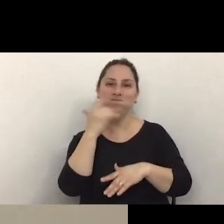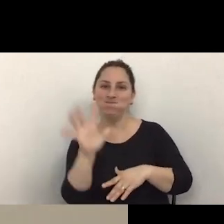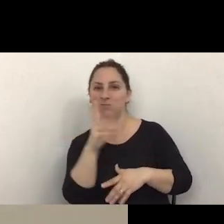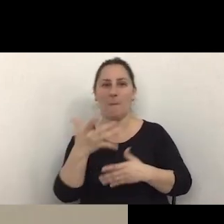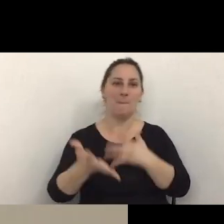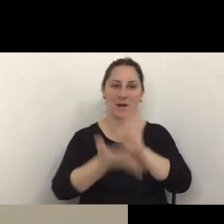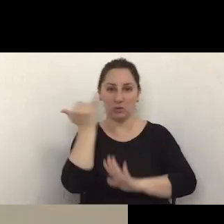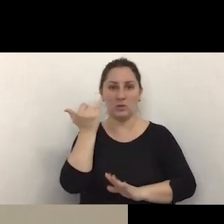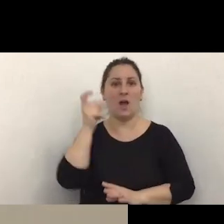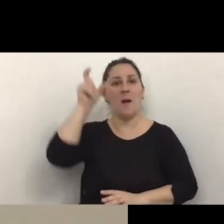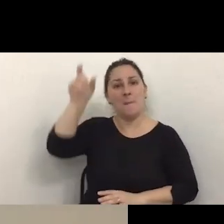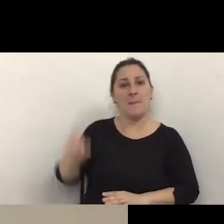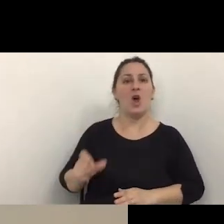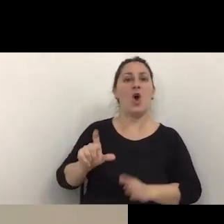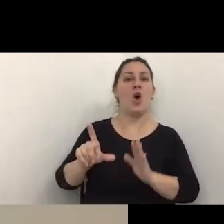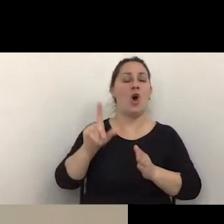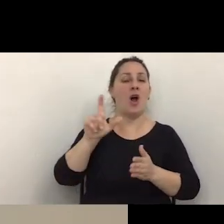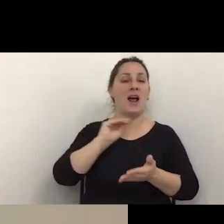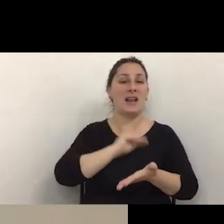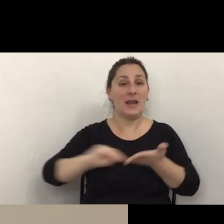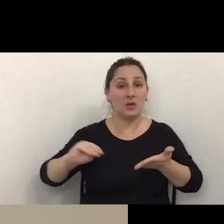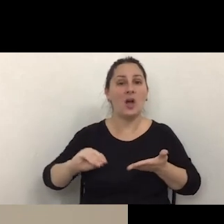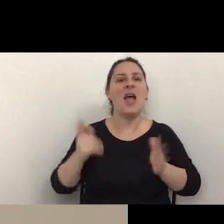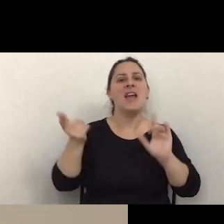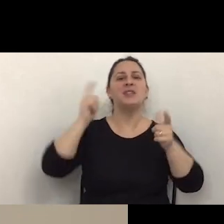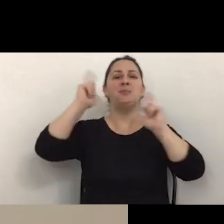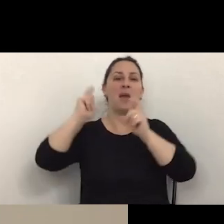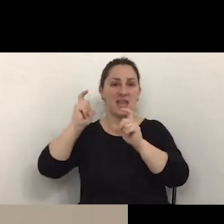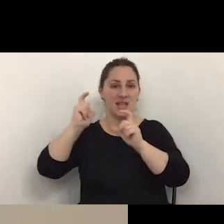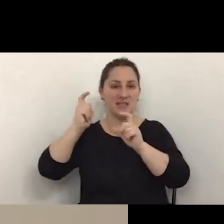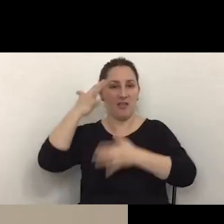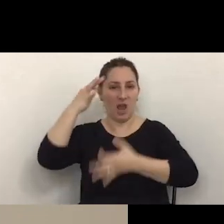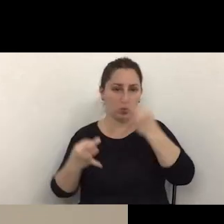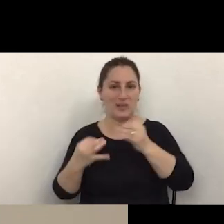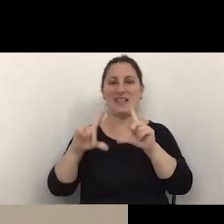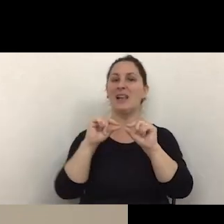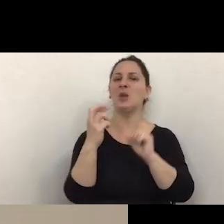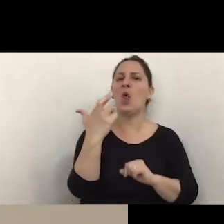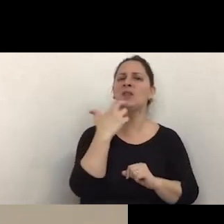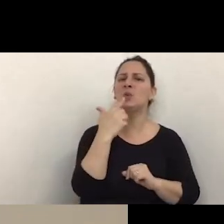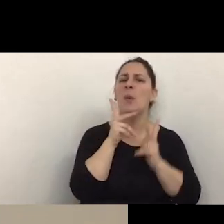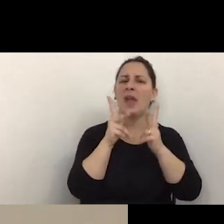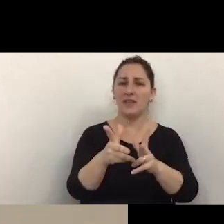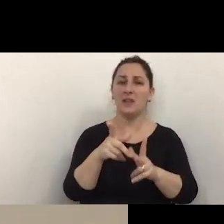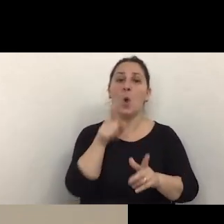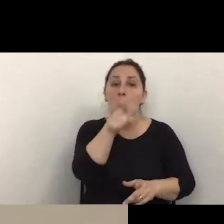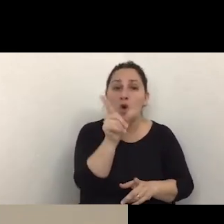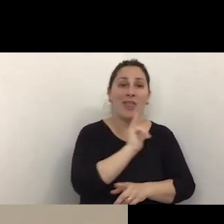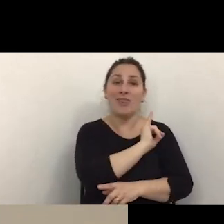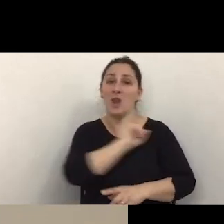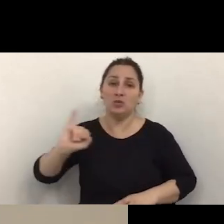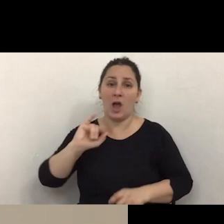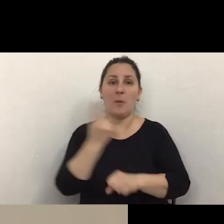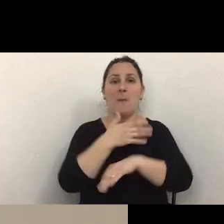el legislador trae la experiencia de la jurisprudencia. ¿Y qué dice el artículo 19? No podés denunciar no sobre